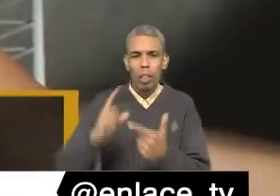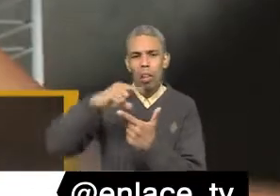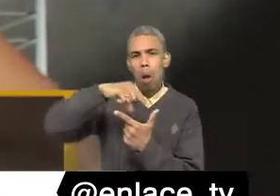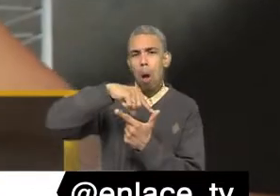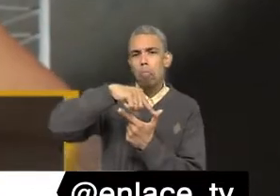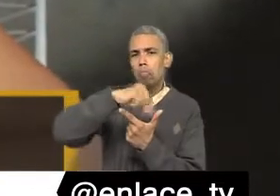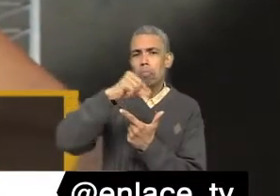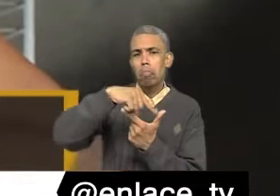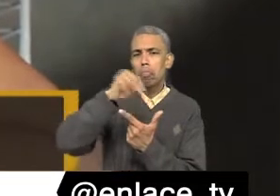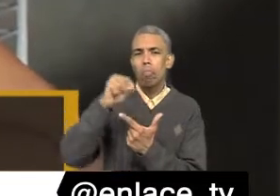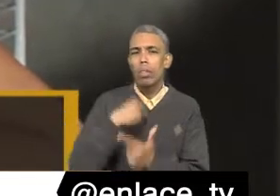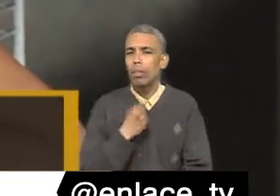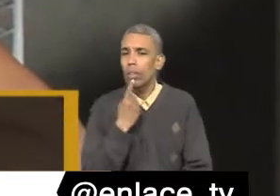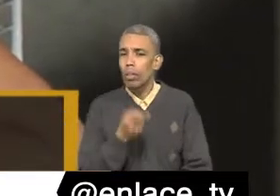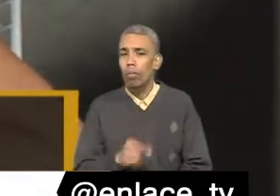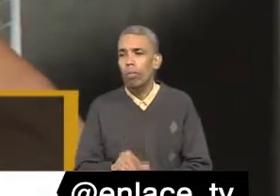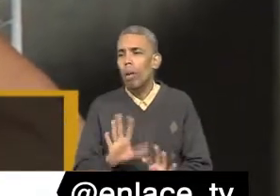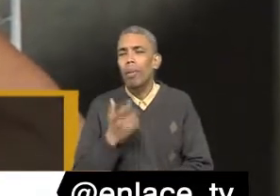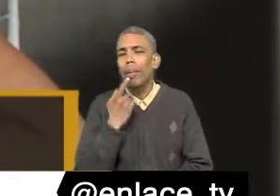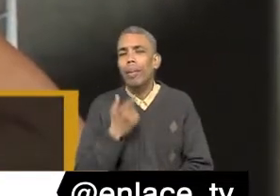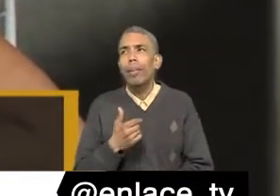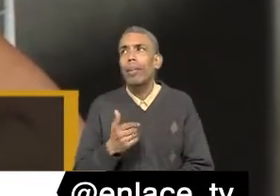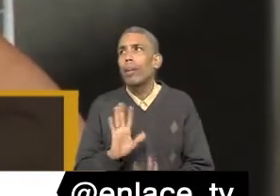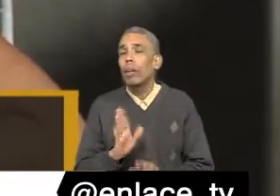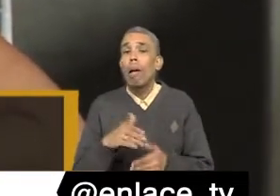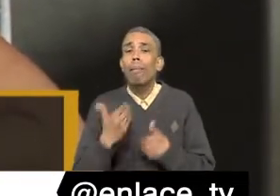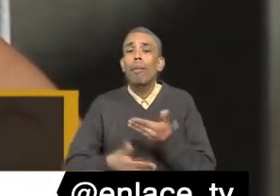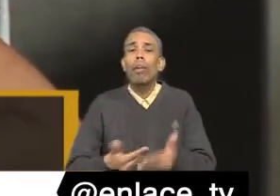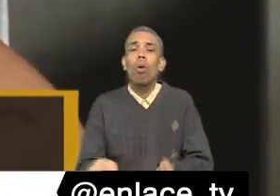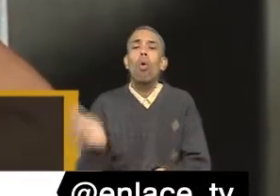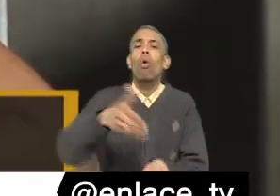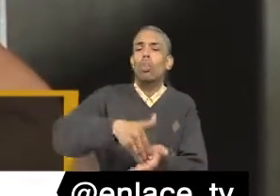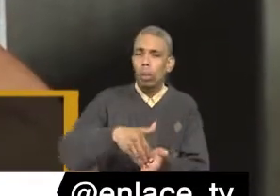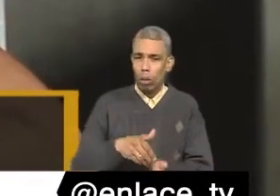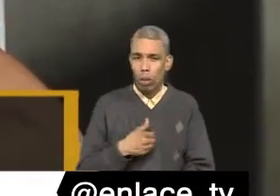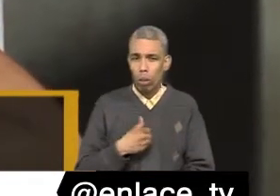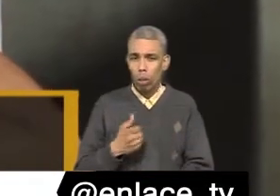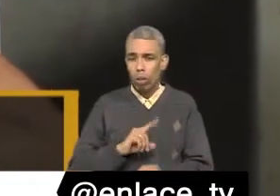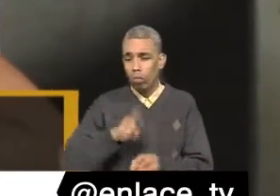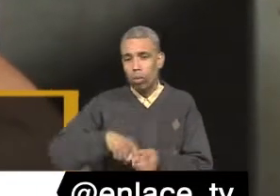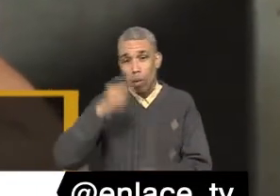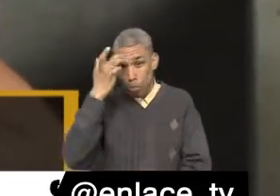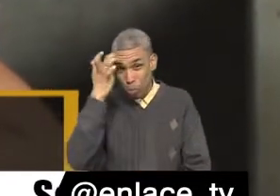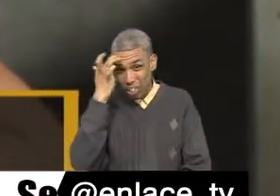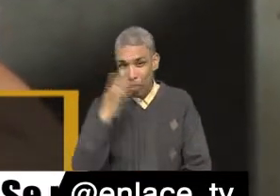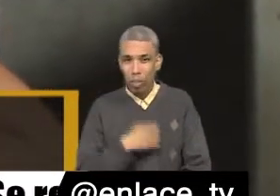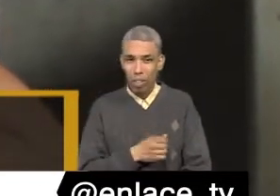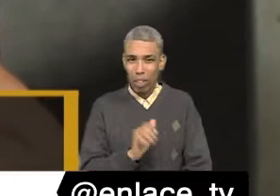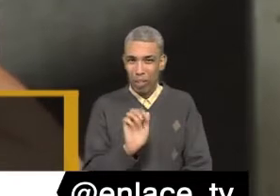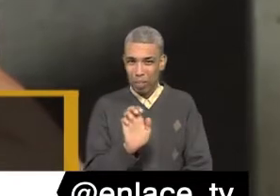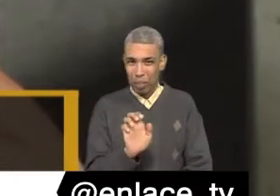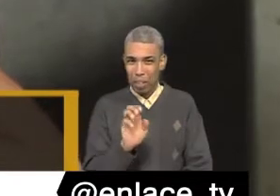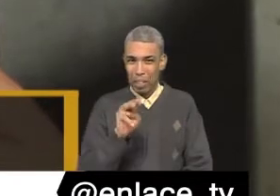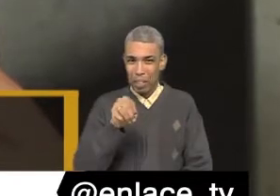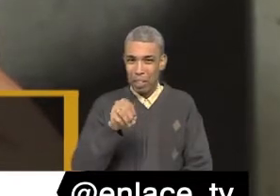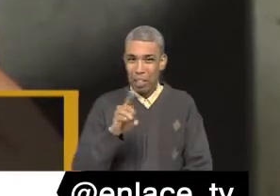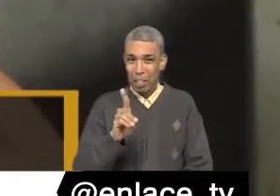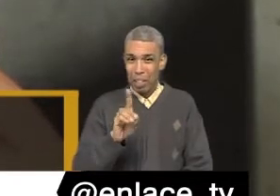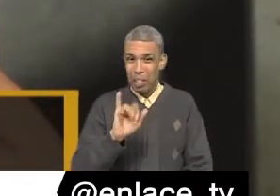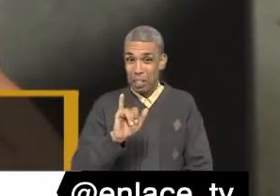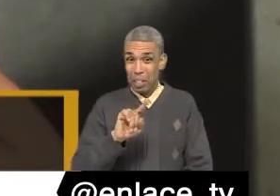el caso? Que yo tengo que empezar de nuevo, porque Endy me pasó para la nueva EPS, ¿ya?